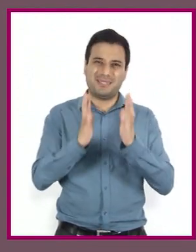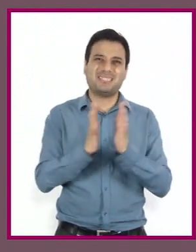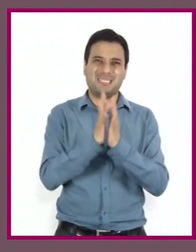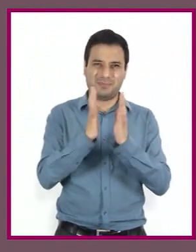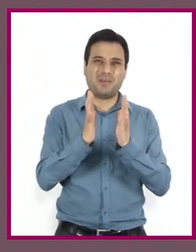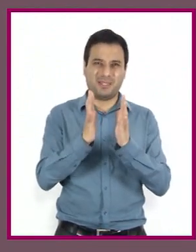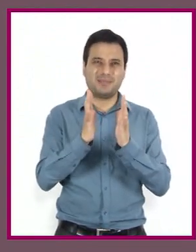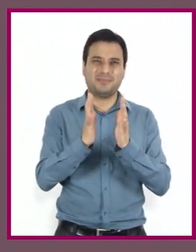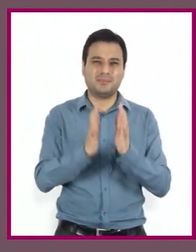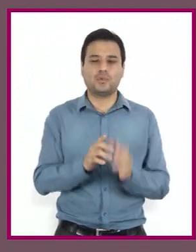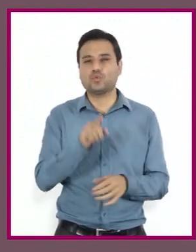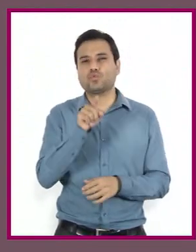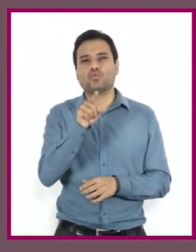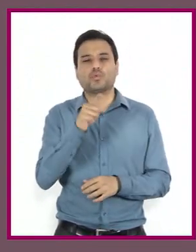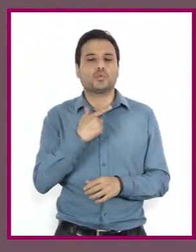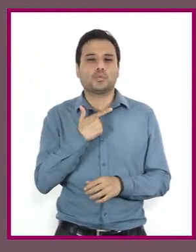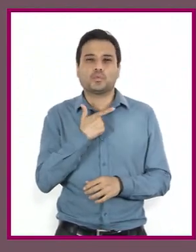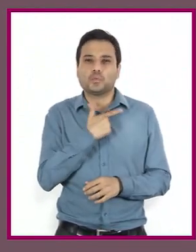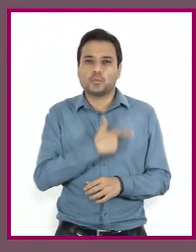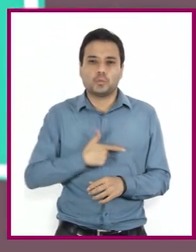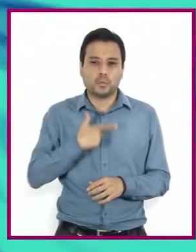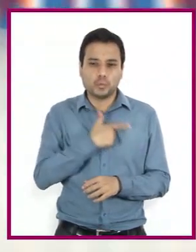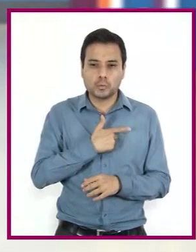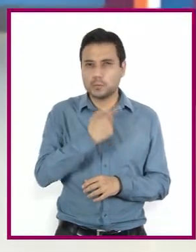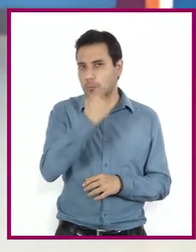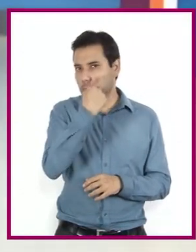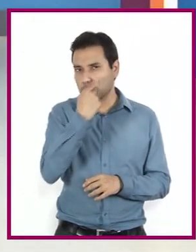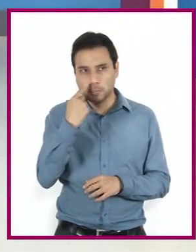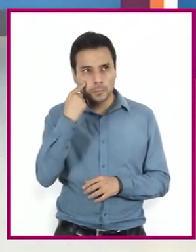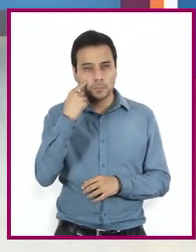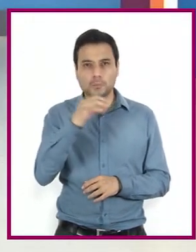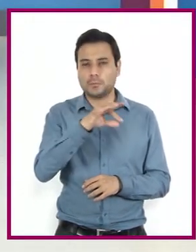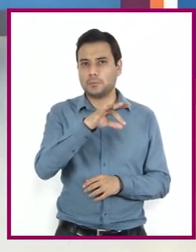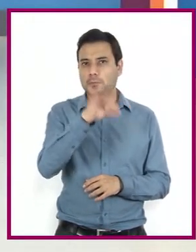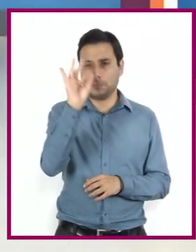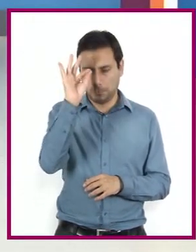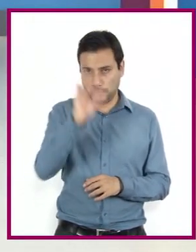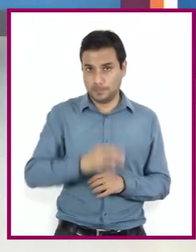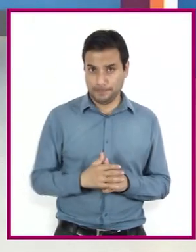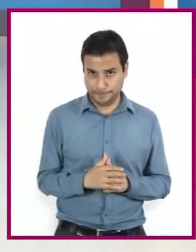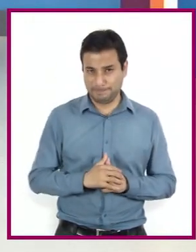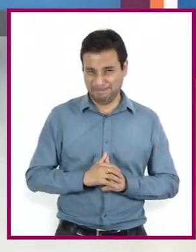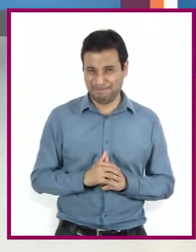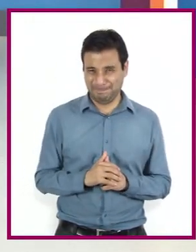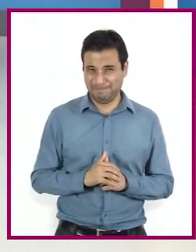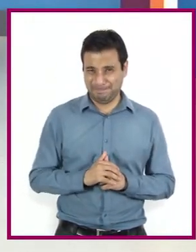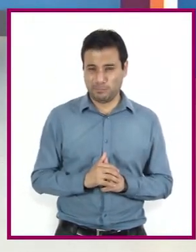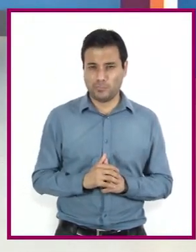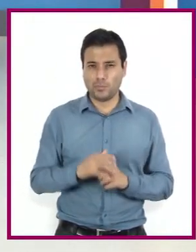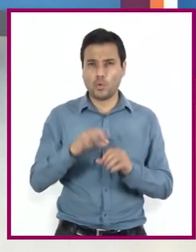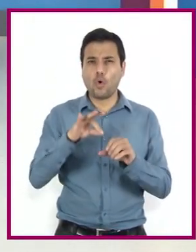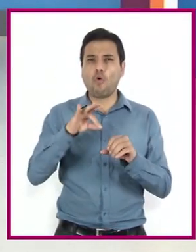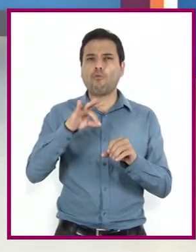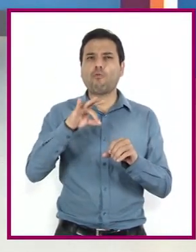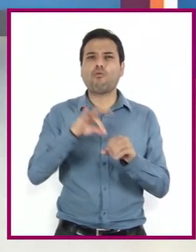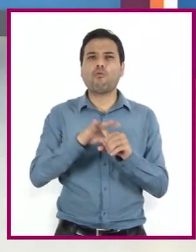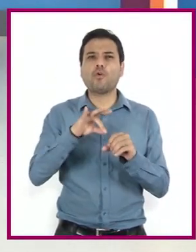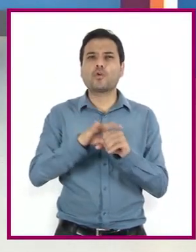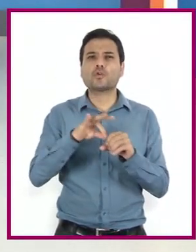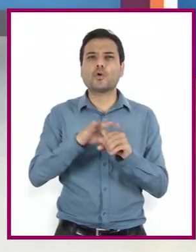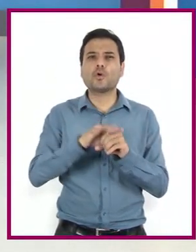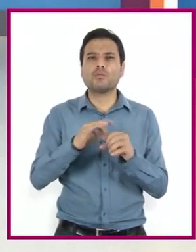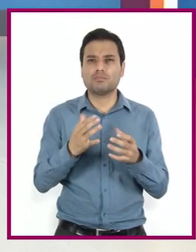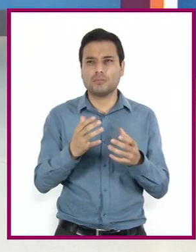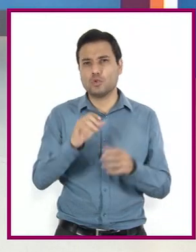una preferencia personal ante una opción. En términos generales, podemos decir que voto y sufragio